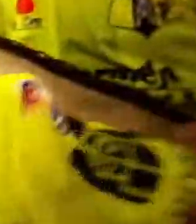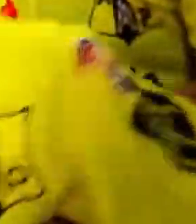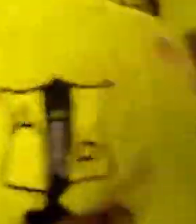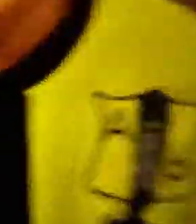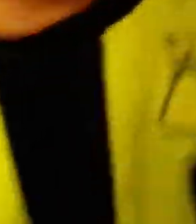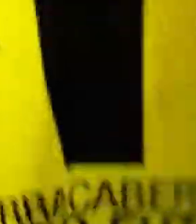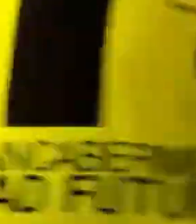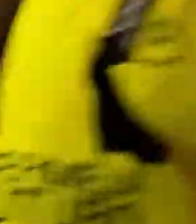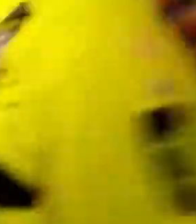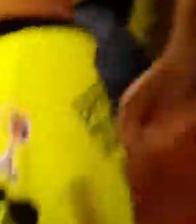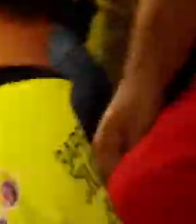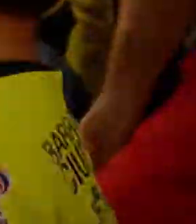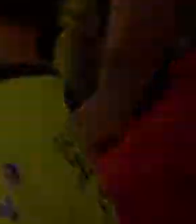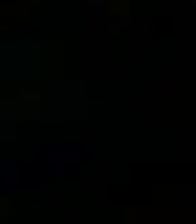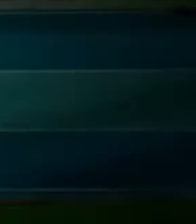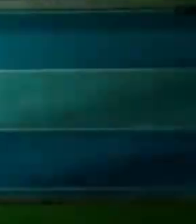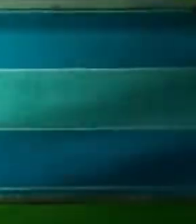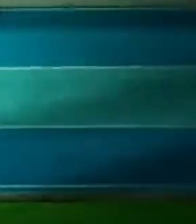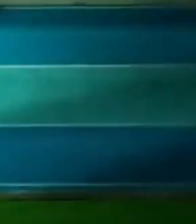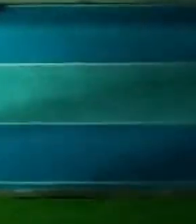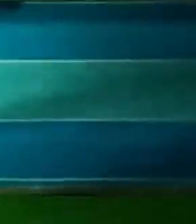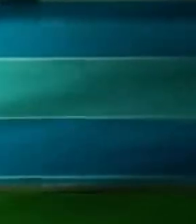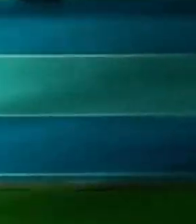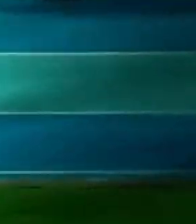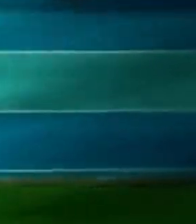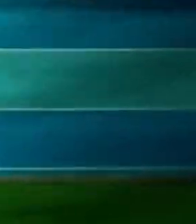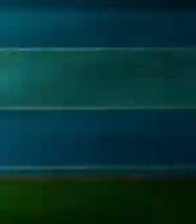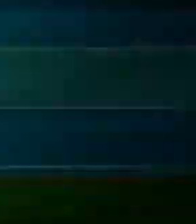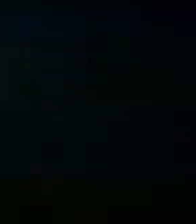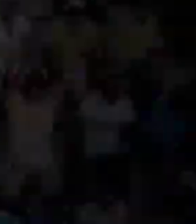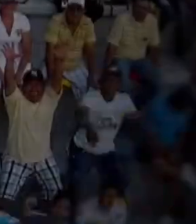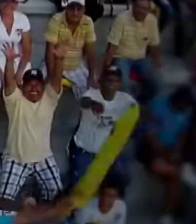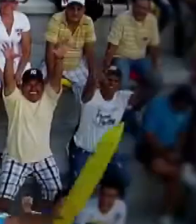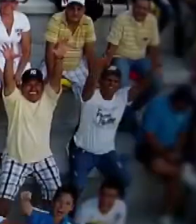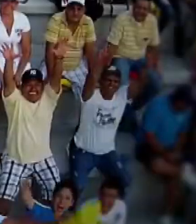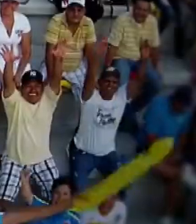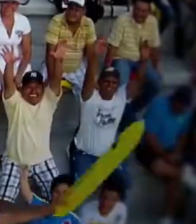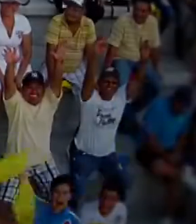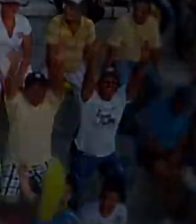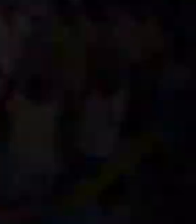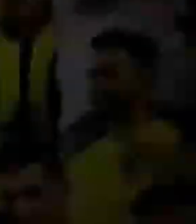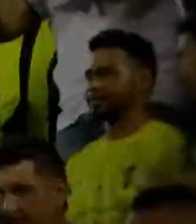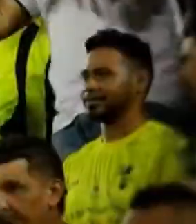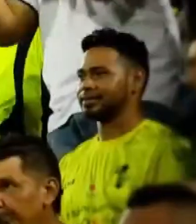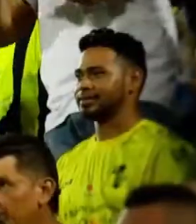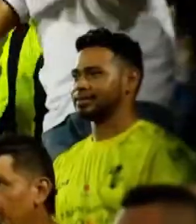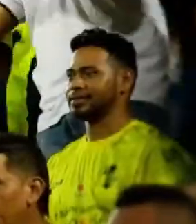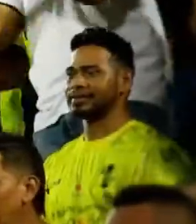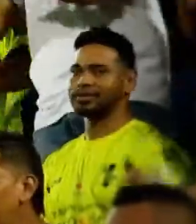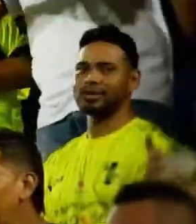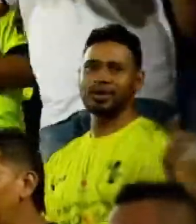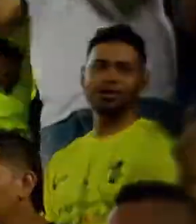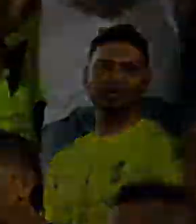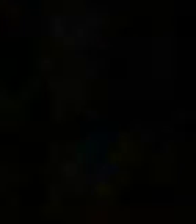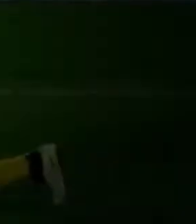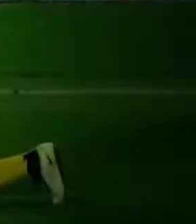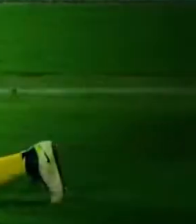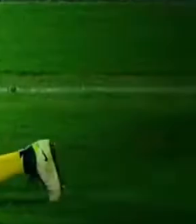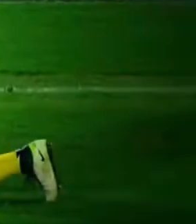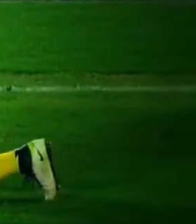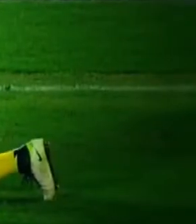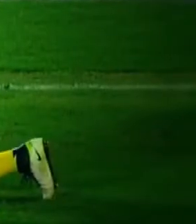inmenso. Afición, jugadores, directivos y toda una ciudad. Estamos juntos con un solo